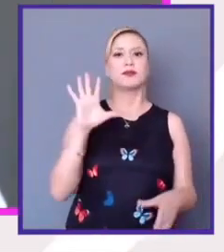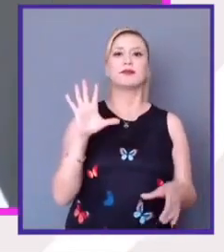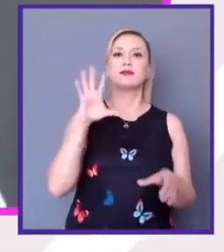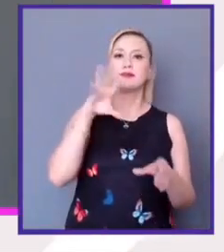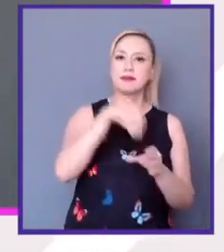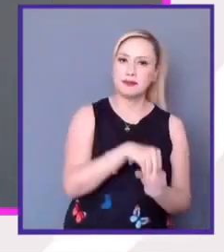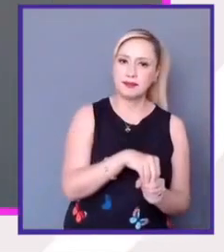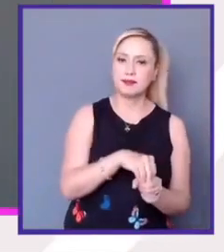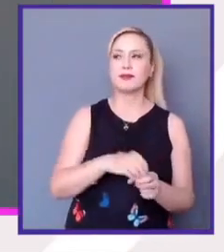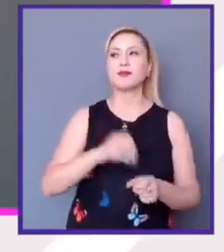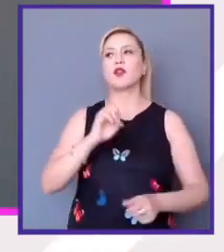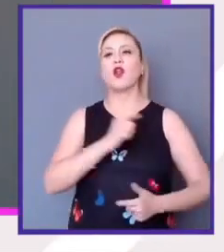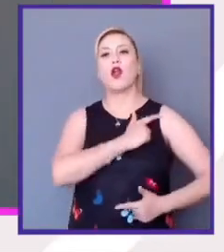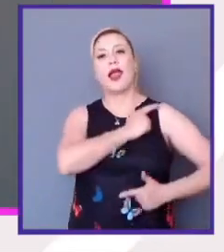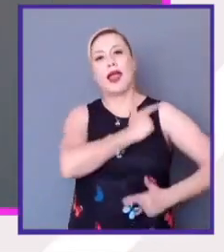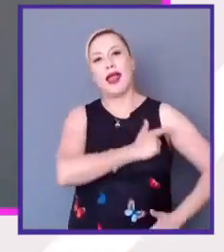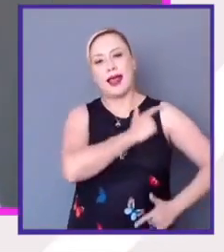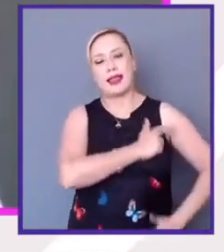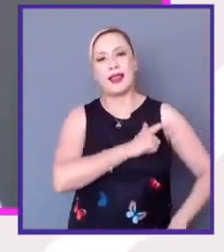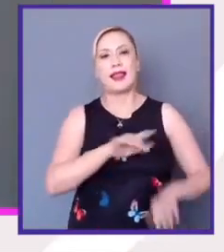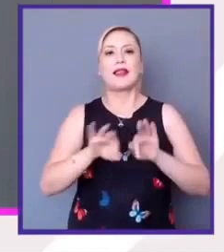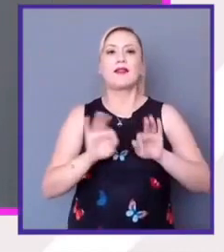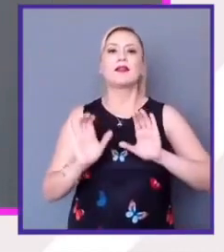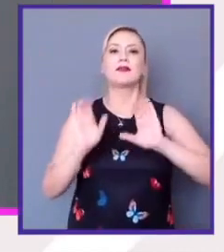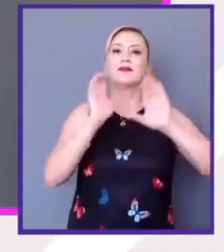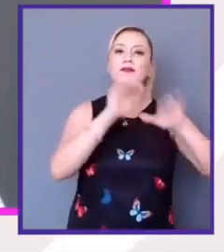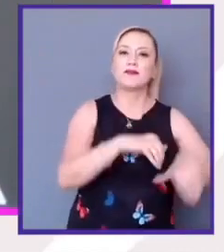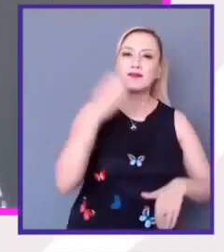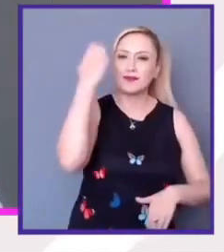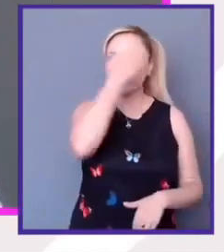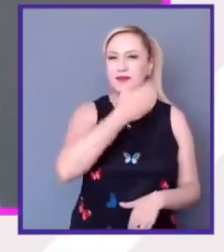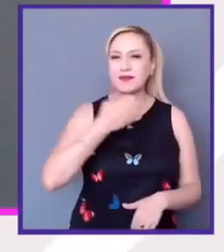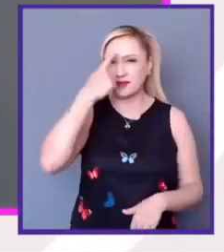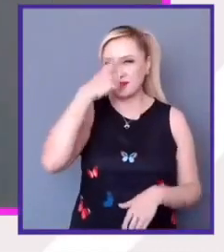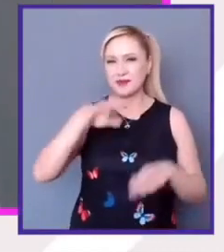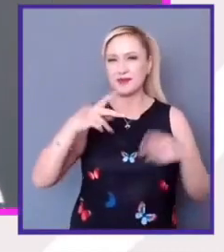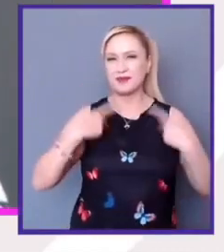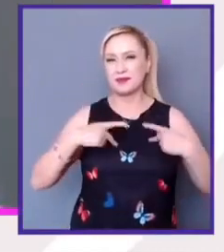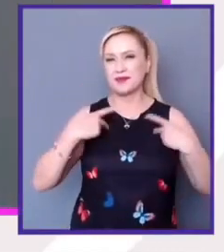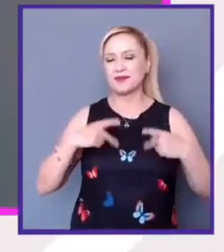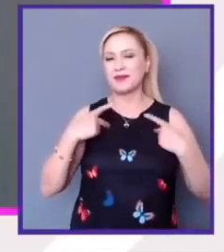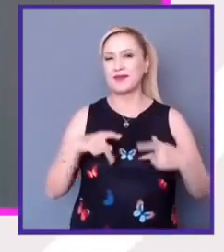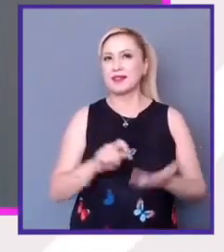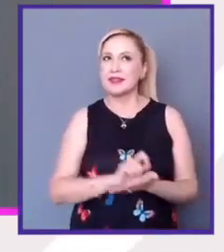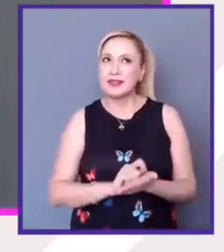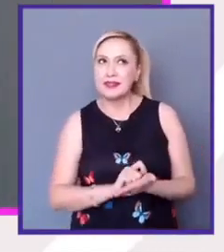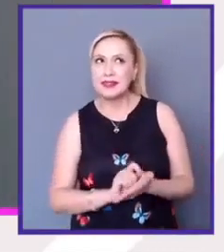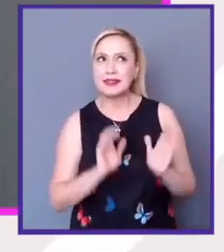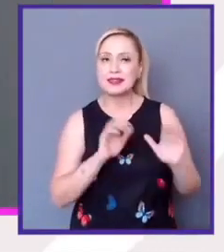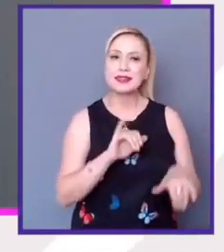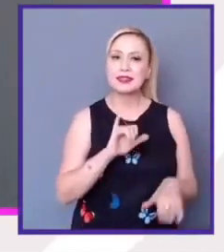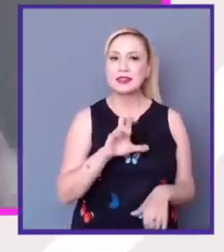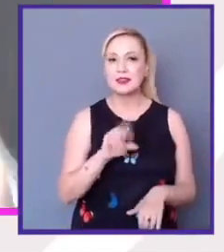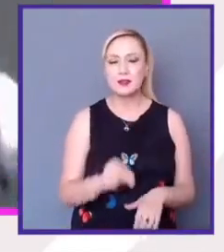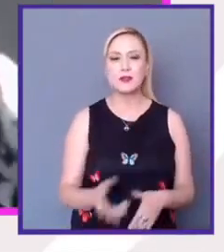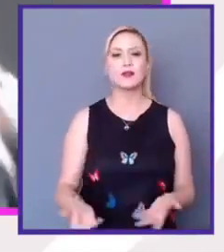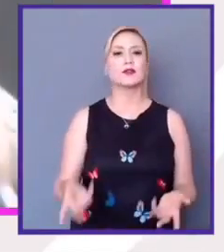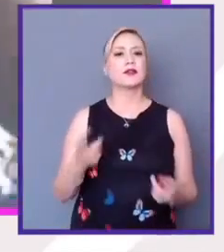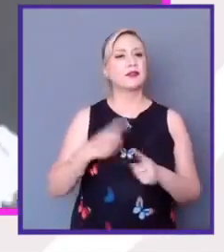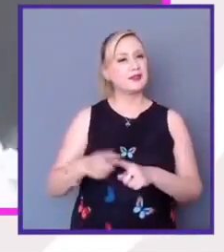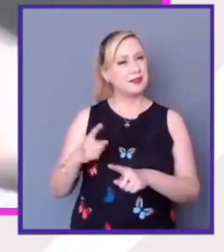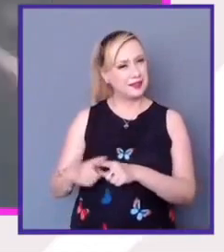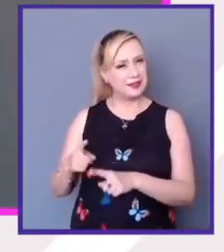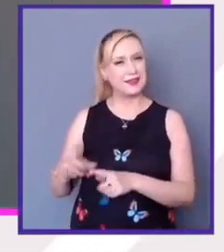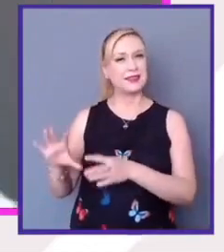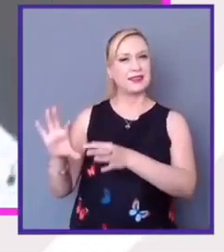o las gerentes de recursos humanos, ¿no? Tomadoras de decisiones, y también la parte de las organizaciones, porque eso también es fundamental. La alianza